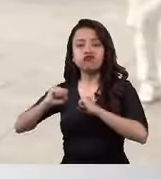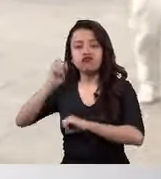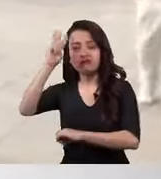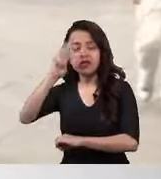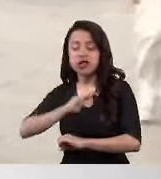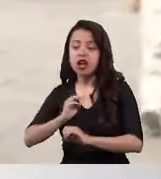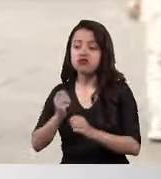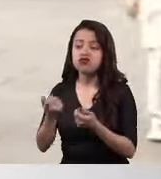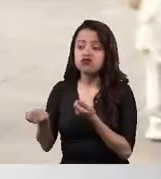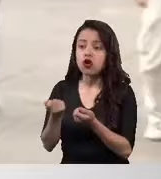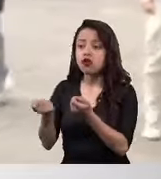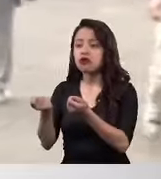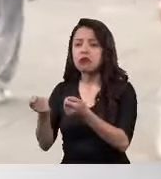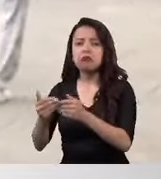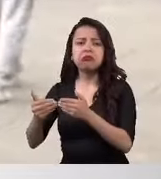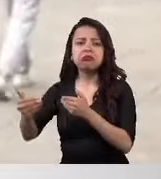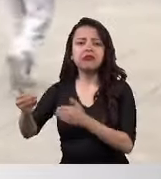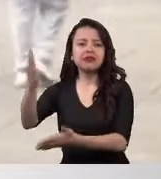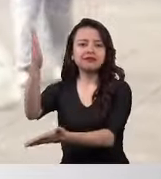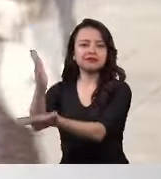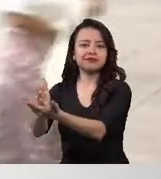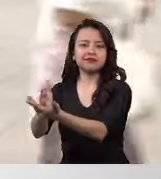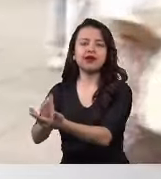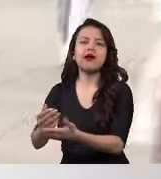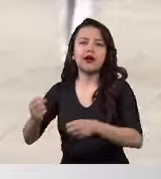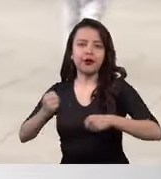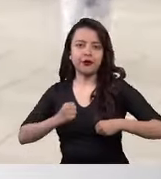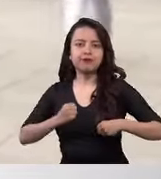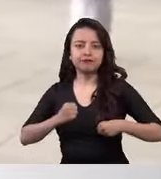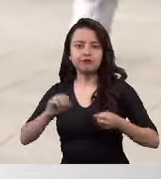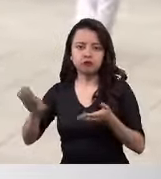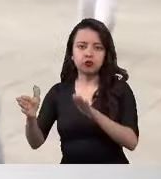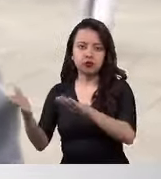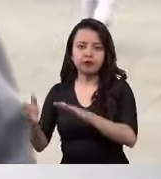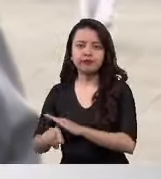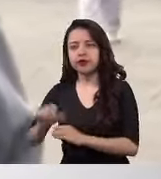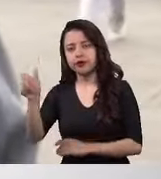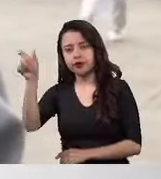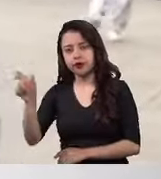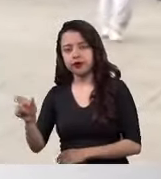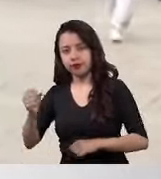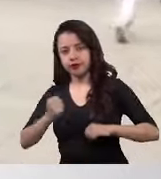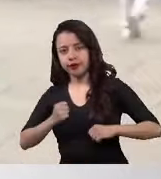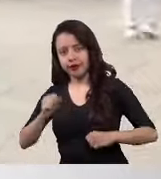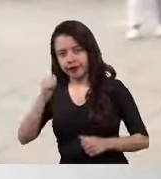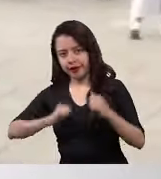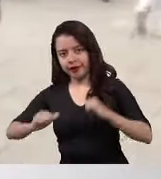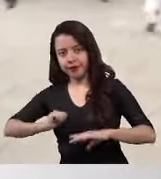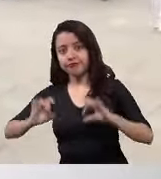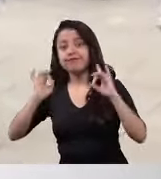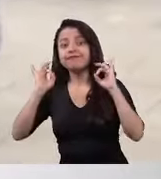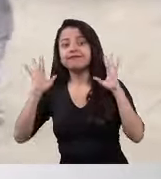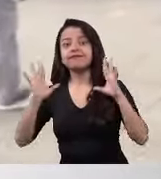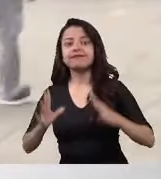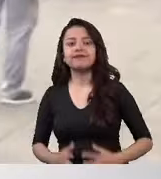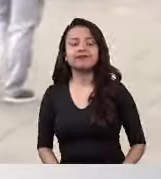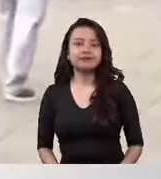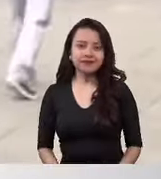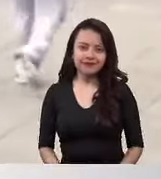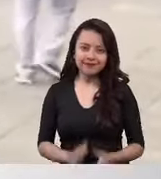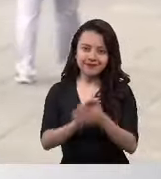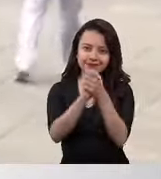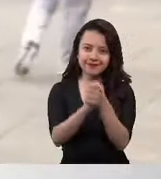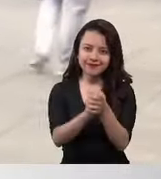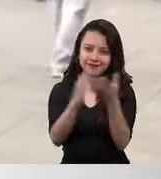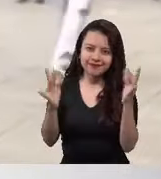este atentado cobró la vida de un soldado en las últimas horas y otro más quedó gravemente herido. Queridos oyentes de